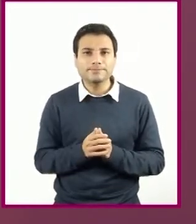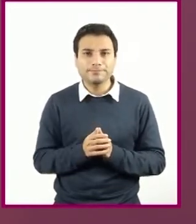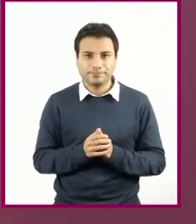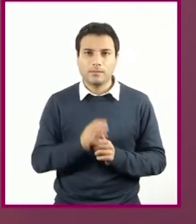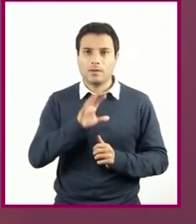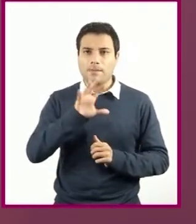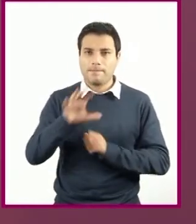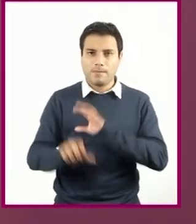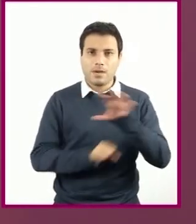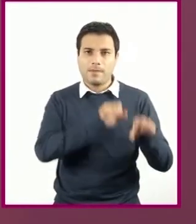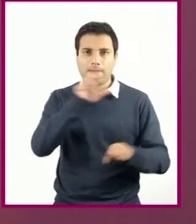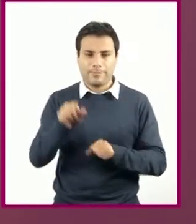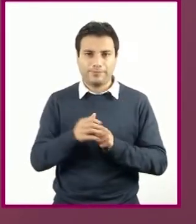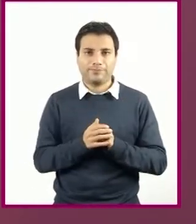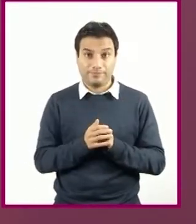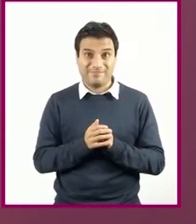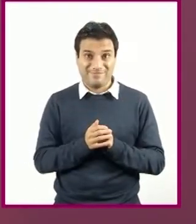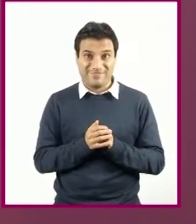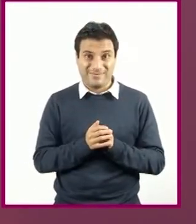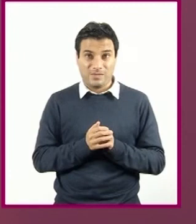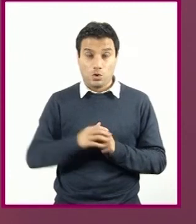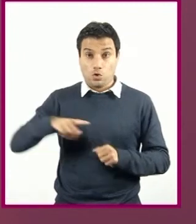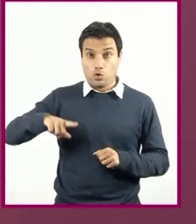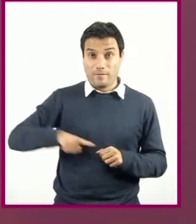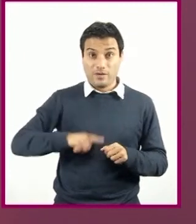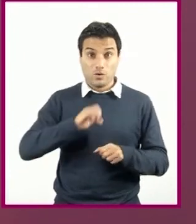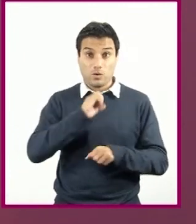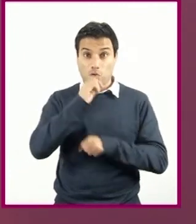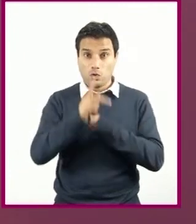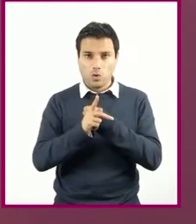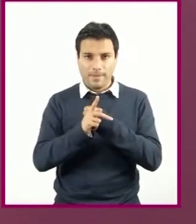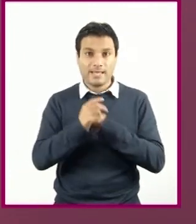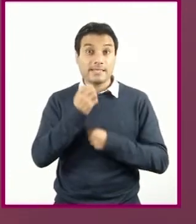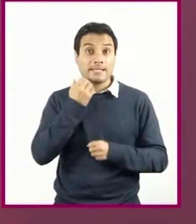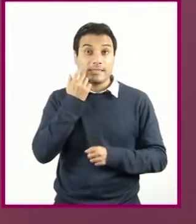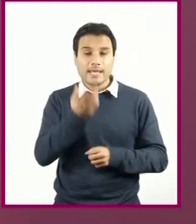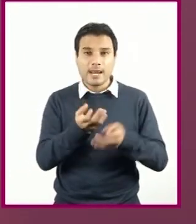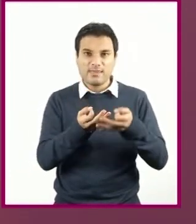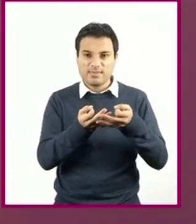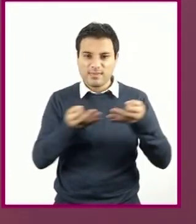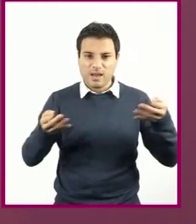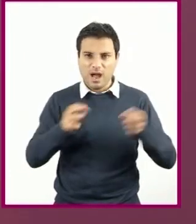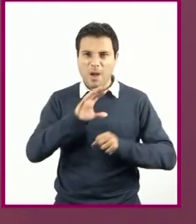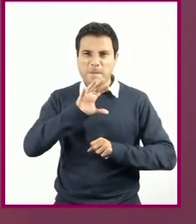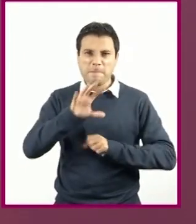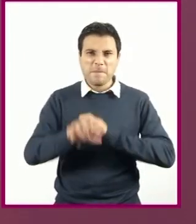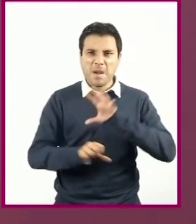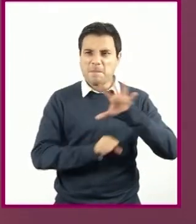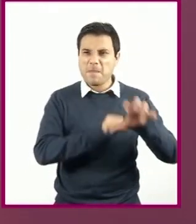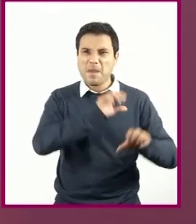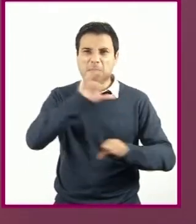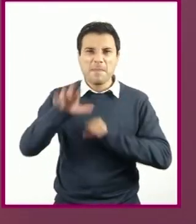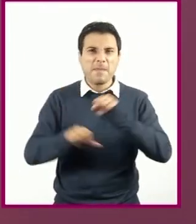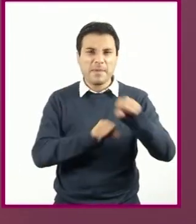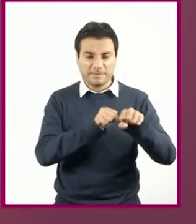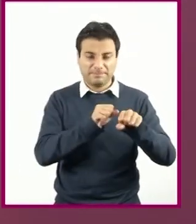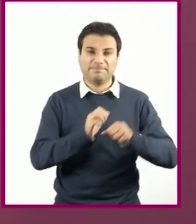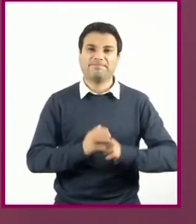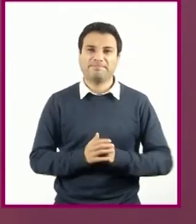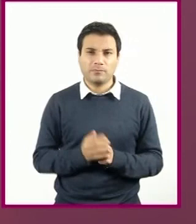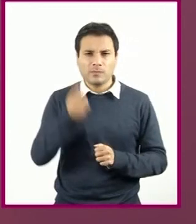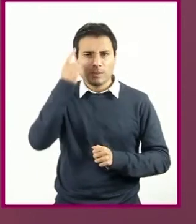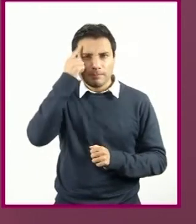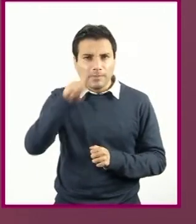colonialismo, donde las potencias europeas buscaban mayores mercados y conquistaban más territorios